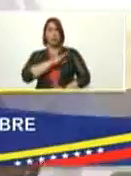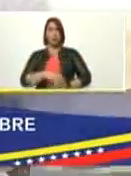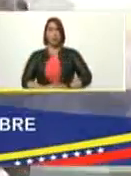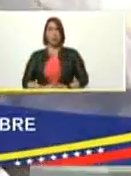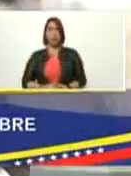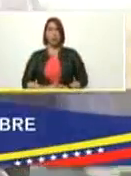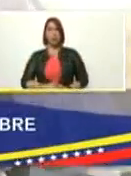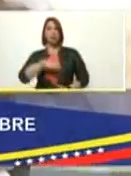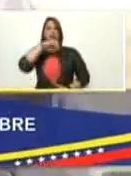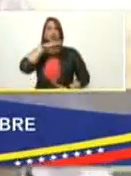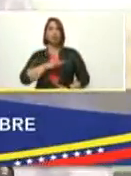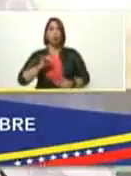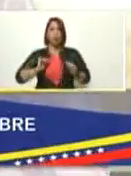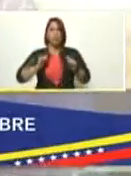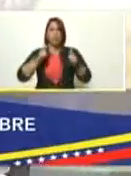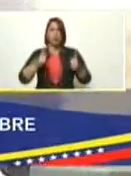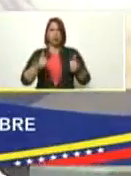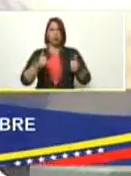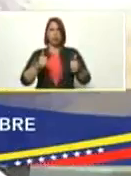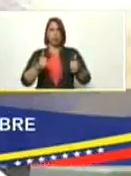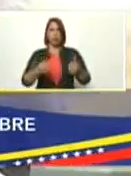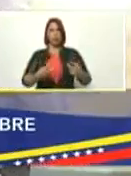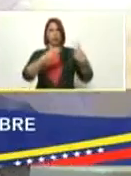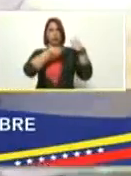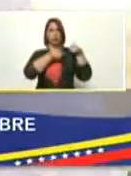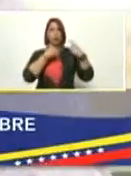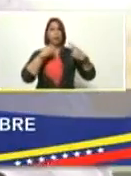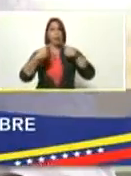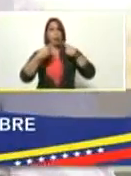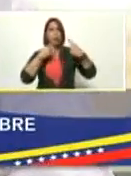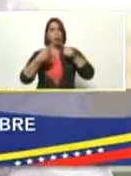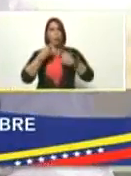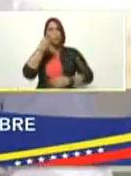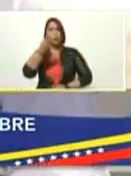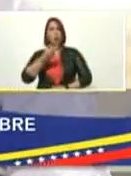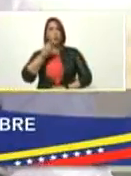la historia empezó a jugar en el discurso político,